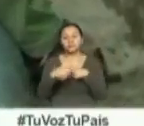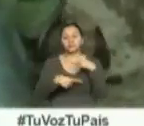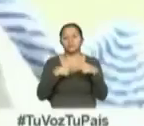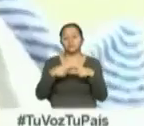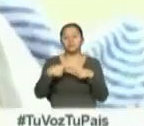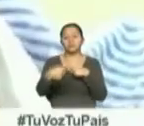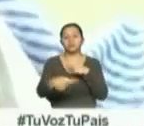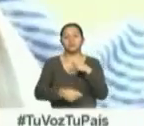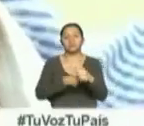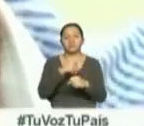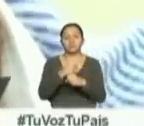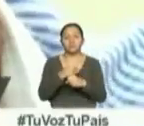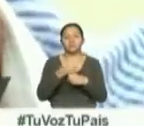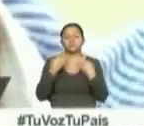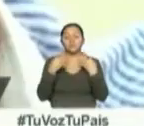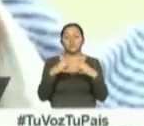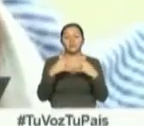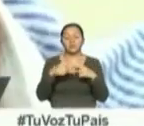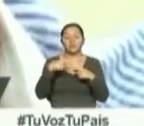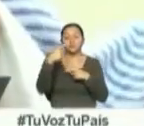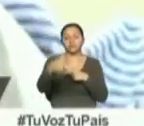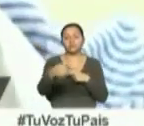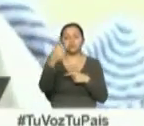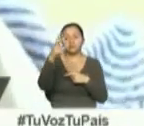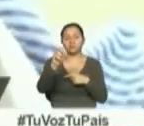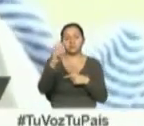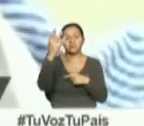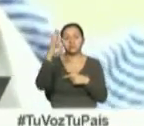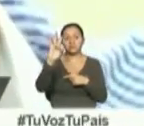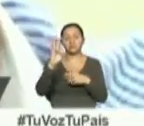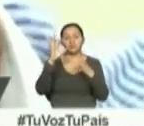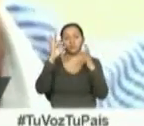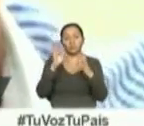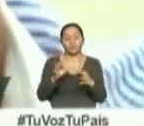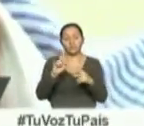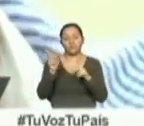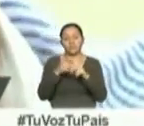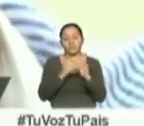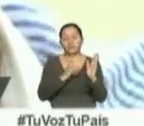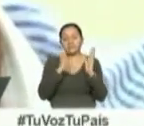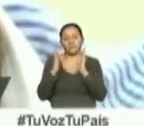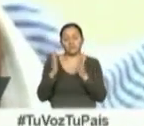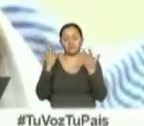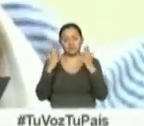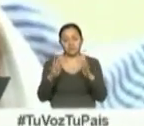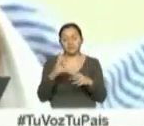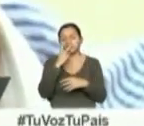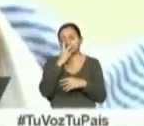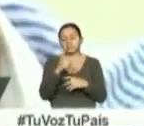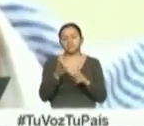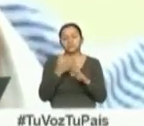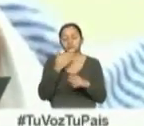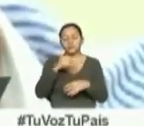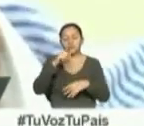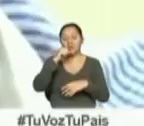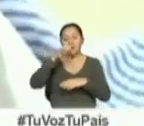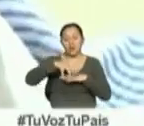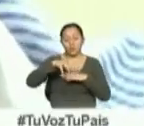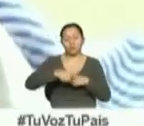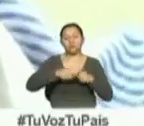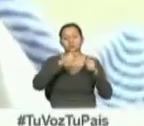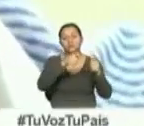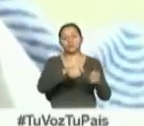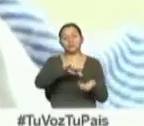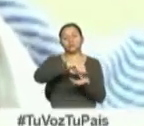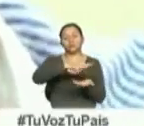próximo año. En febrero del año 2017 se cumplirá la primera fase que va a dotar de agua potable a